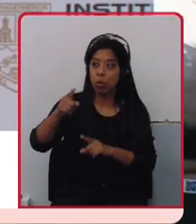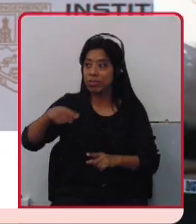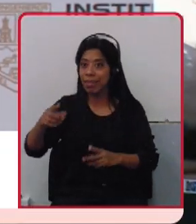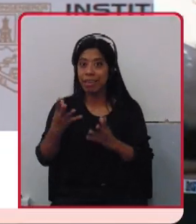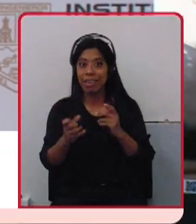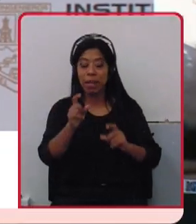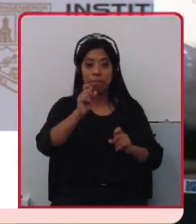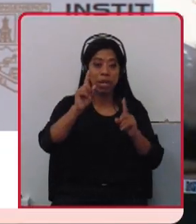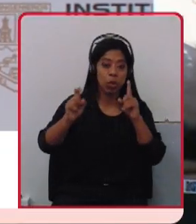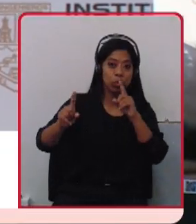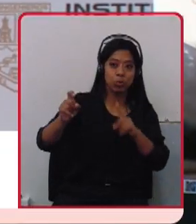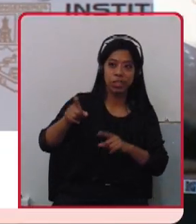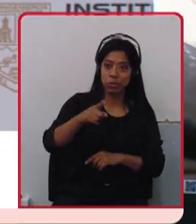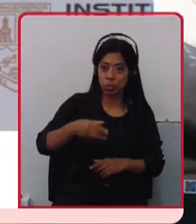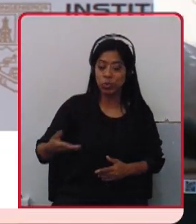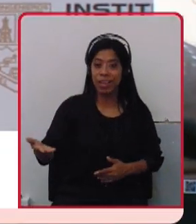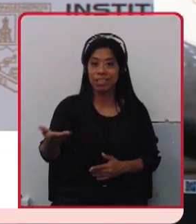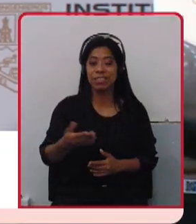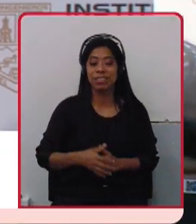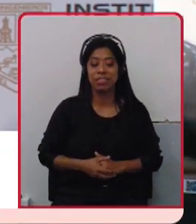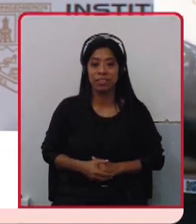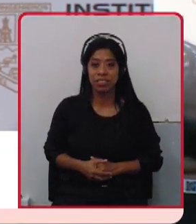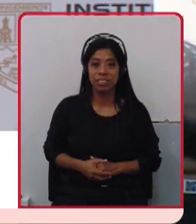público tuviese alguna pregunta,